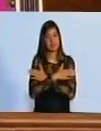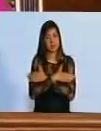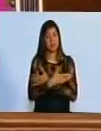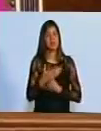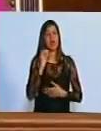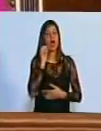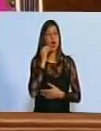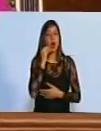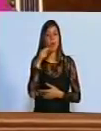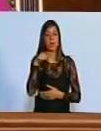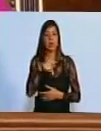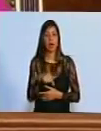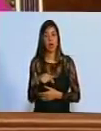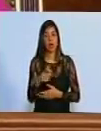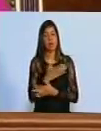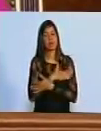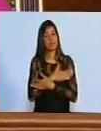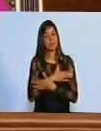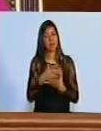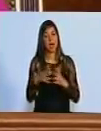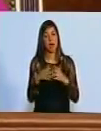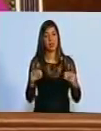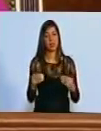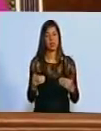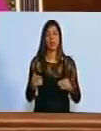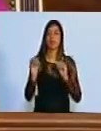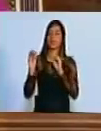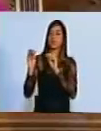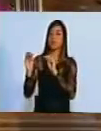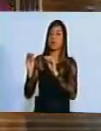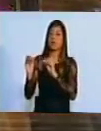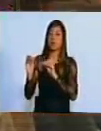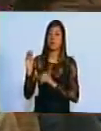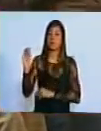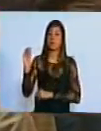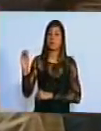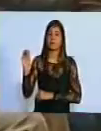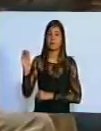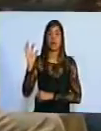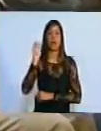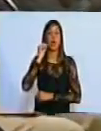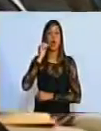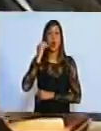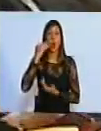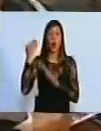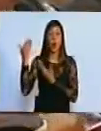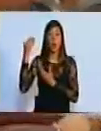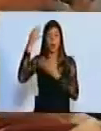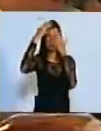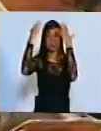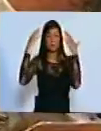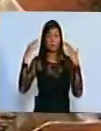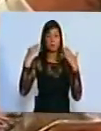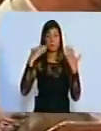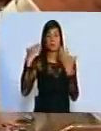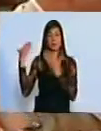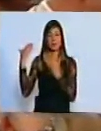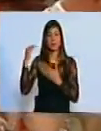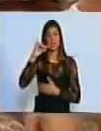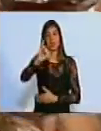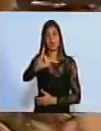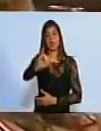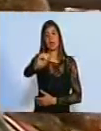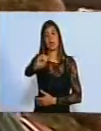Nacional Constituyente, pero yo quería invitar a la joven constituyente Isamar